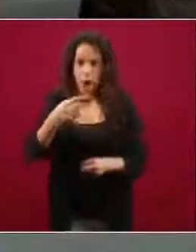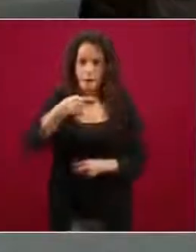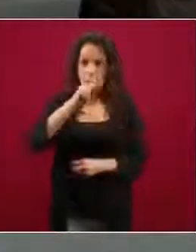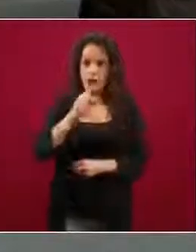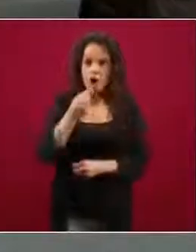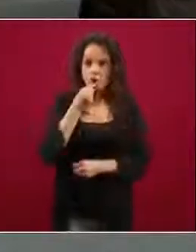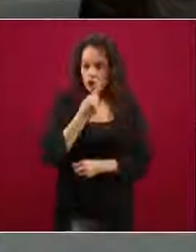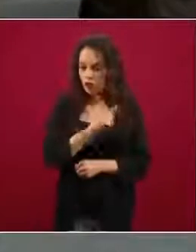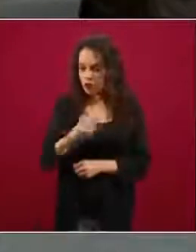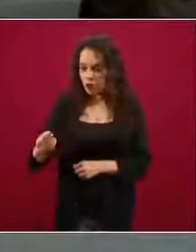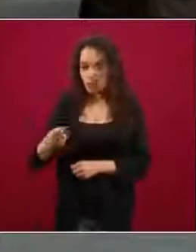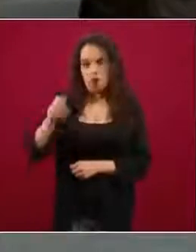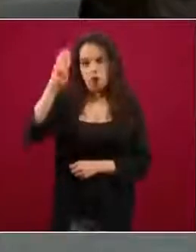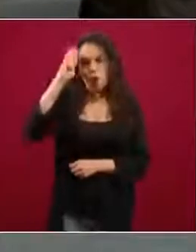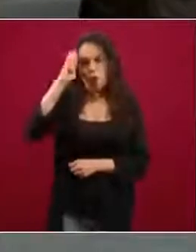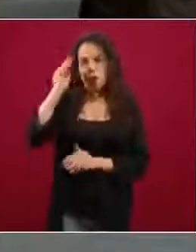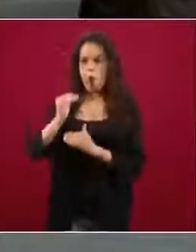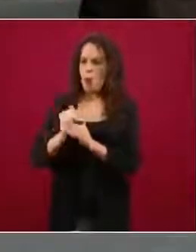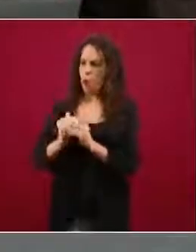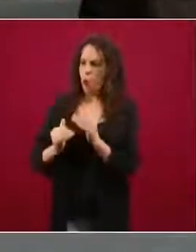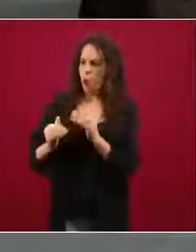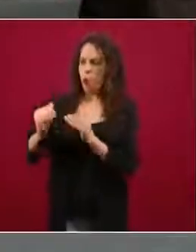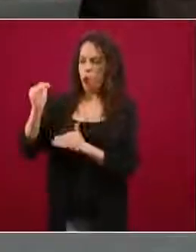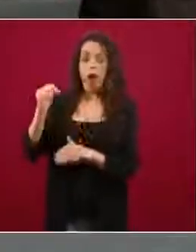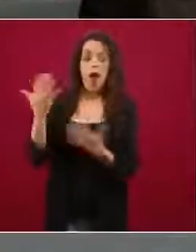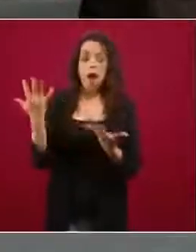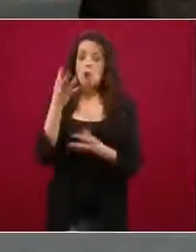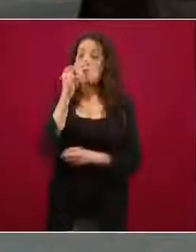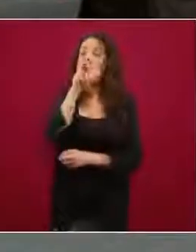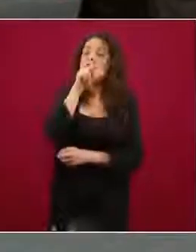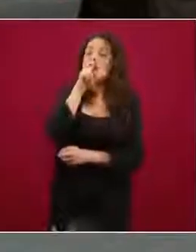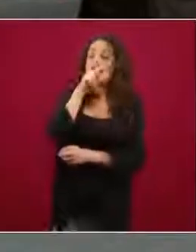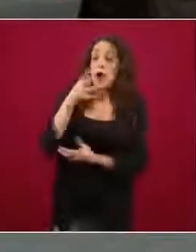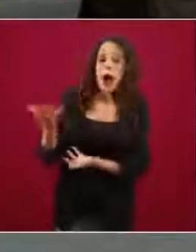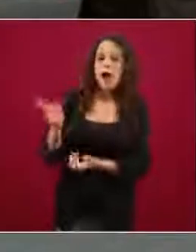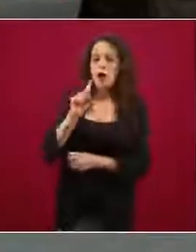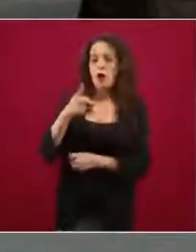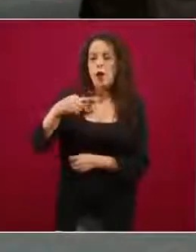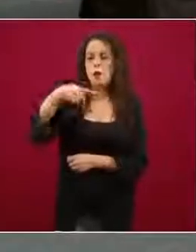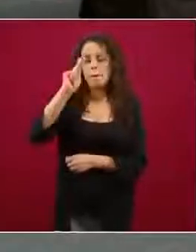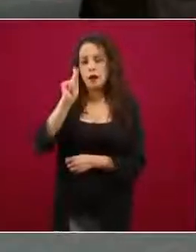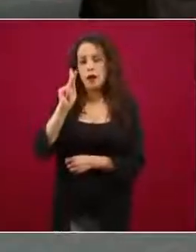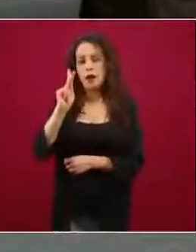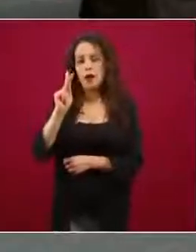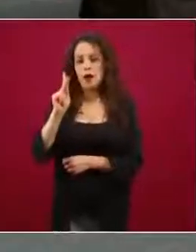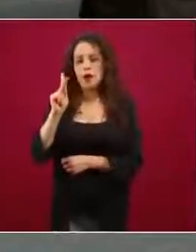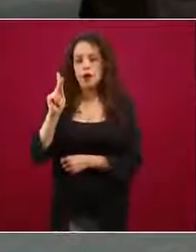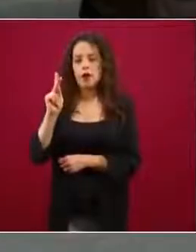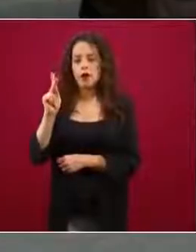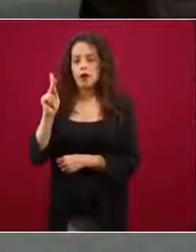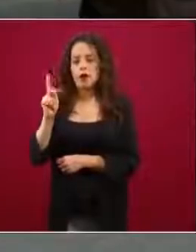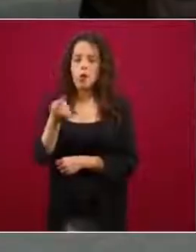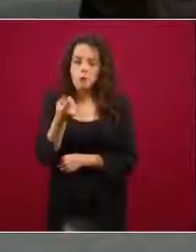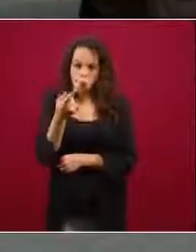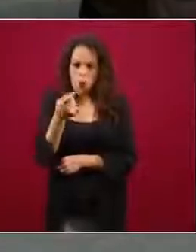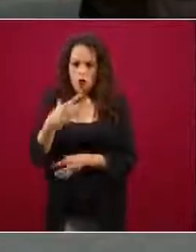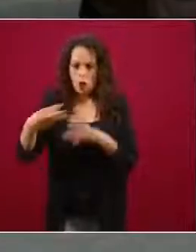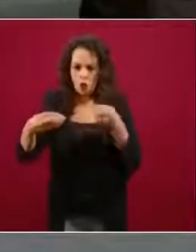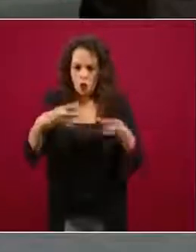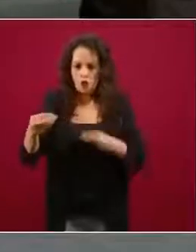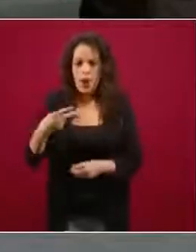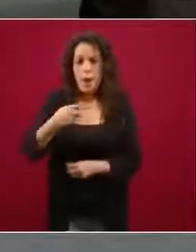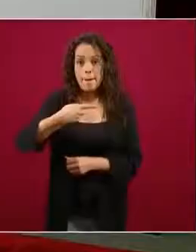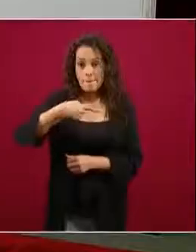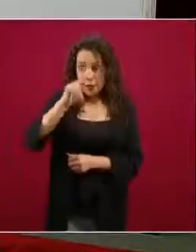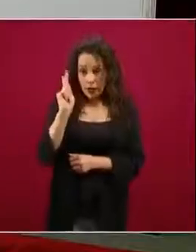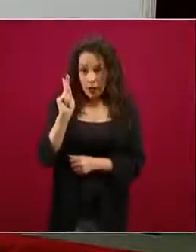repuntado, sin alarmar, porque el tema de los niños es muy sensible, sigue siendo un porcentaje realmente bajo de los contagiados, pero sin alarmar a